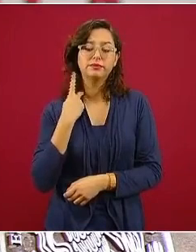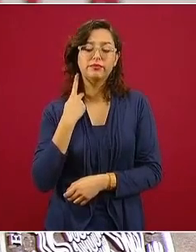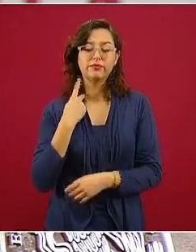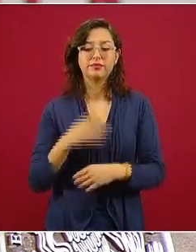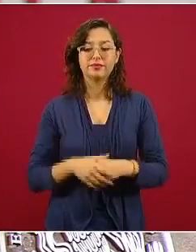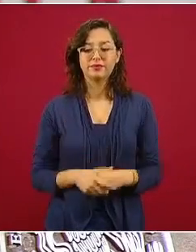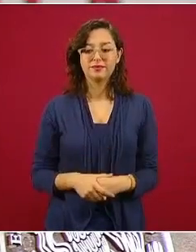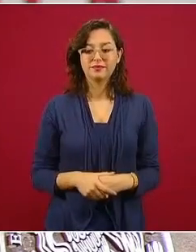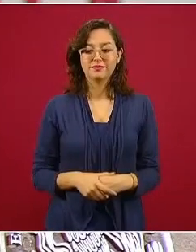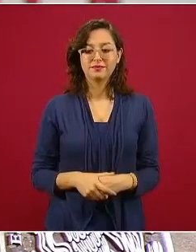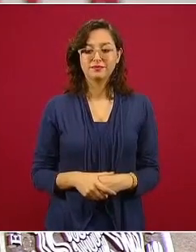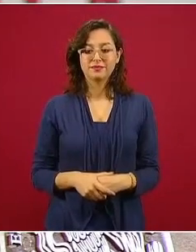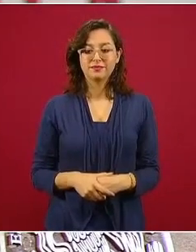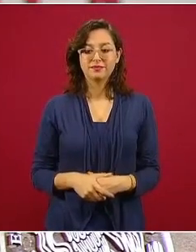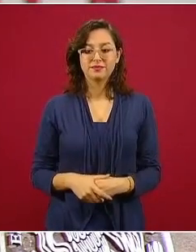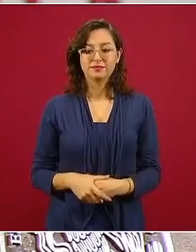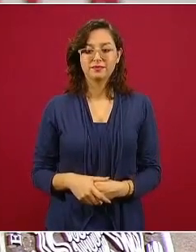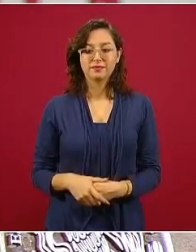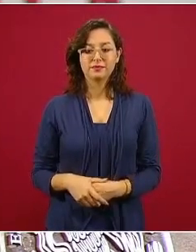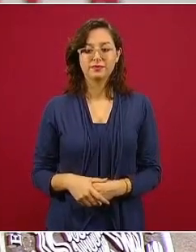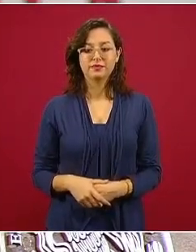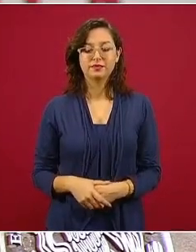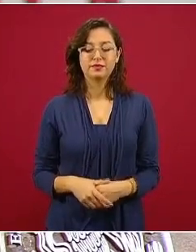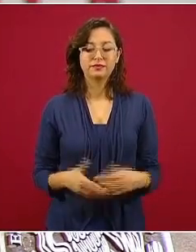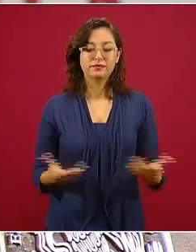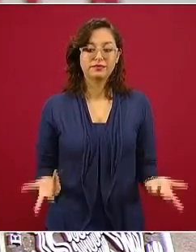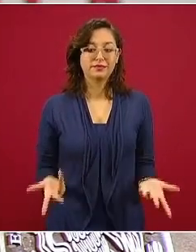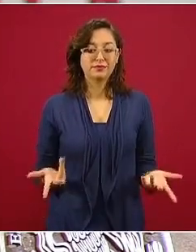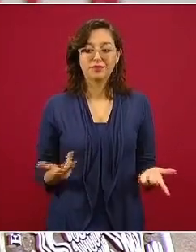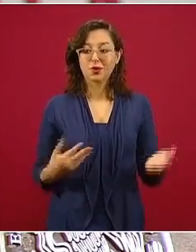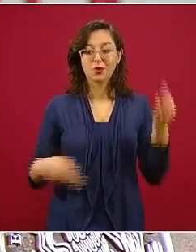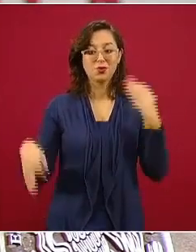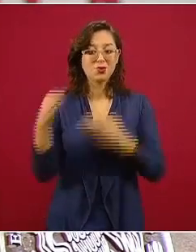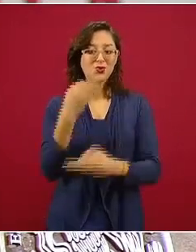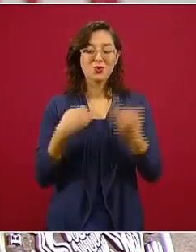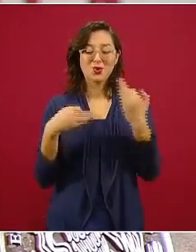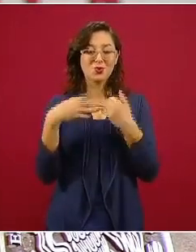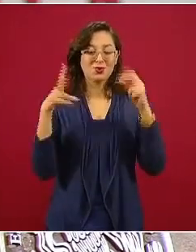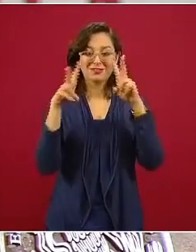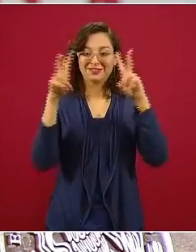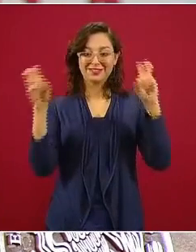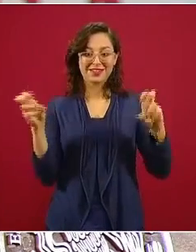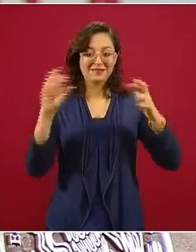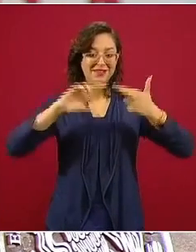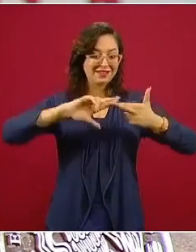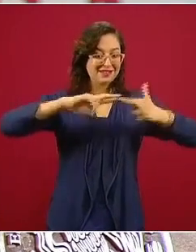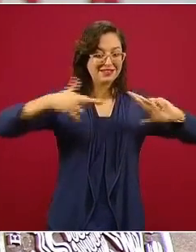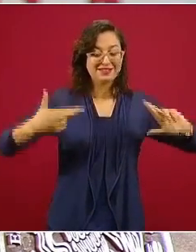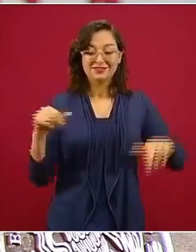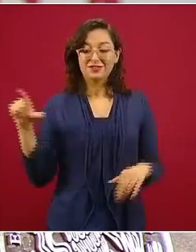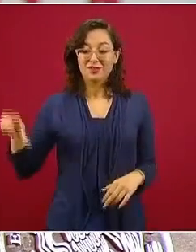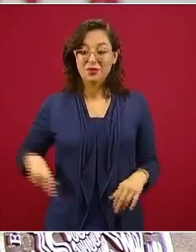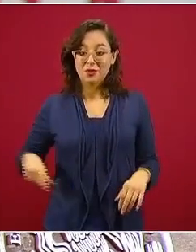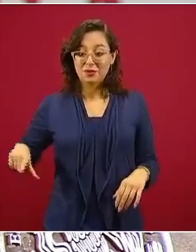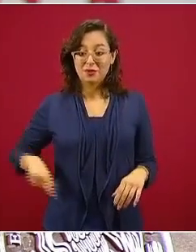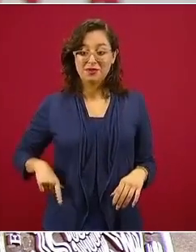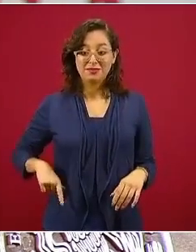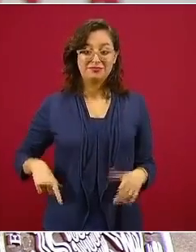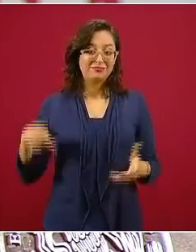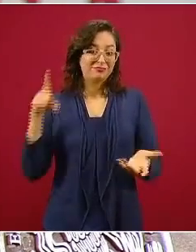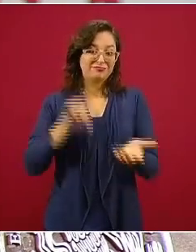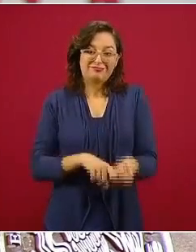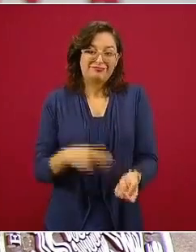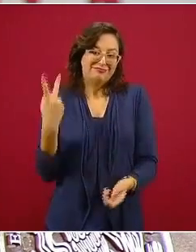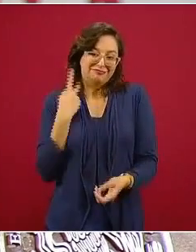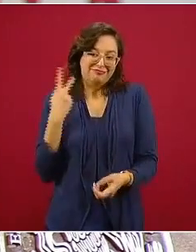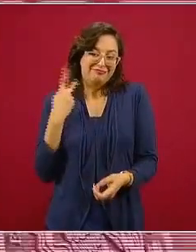porque pues hay que entender que todas las relaciones entre gobiernos son